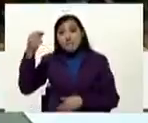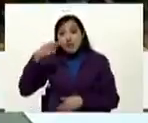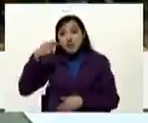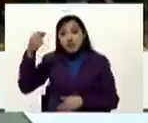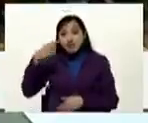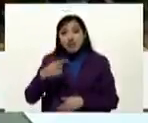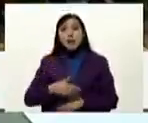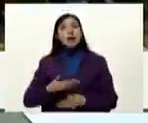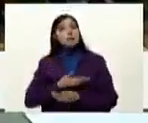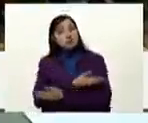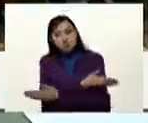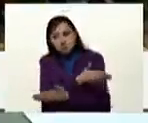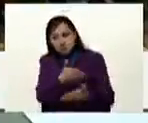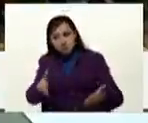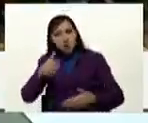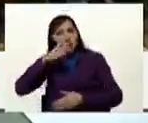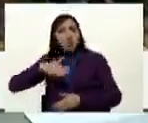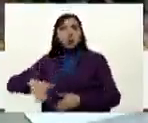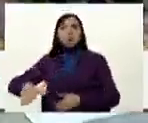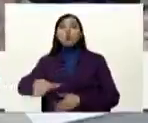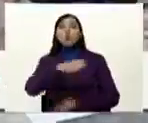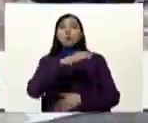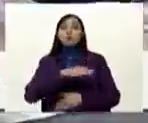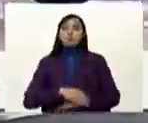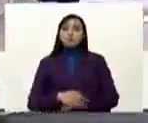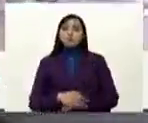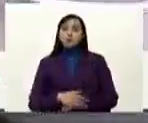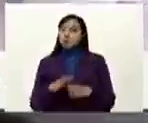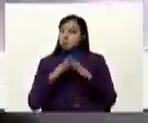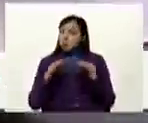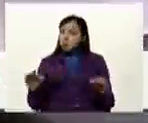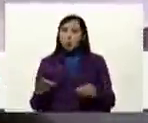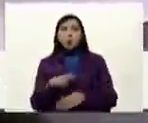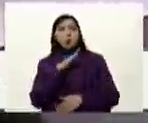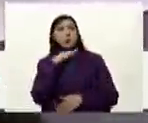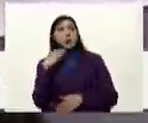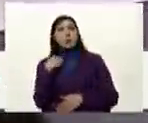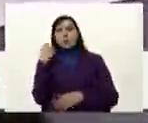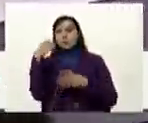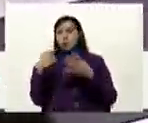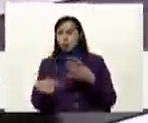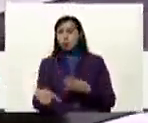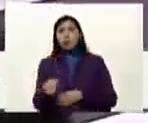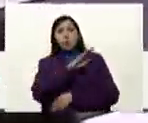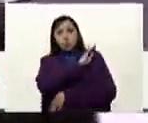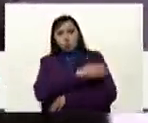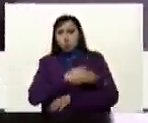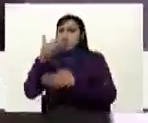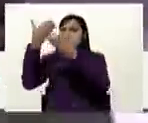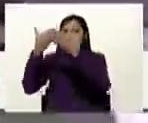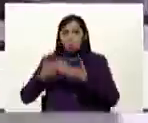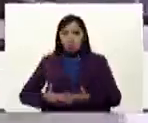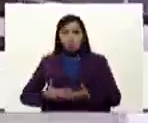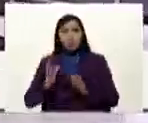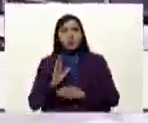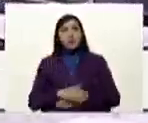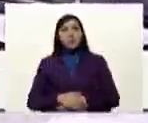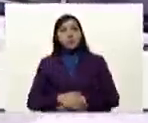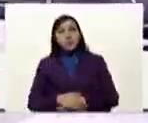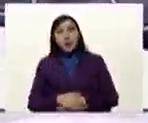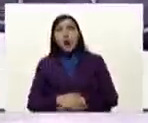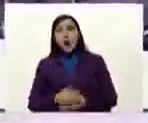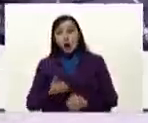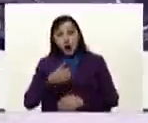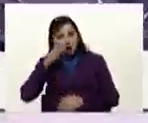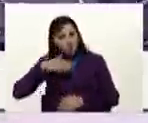a disponibilidad. Todos los antivirales, los más poderosos que traemos del mundo, estén a manos